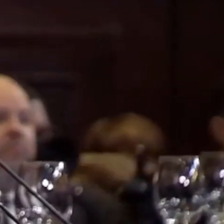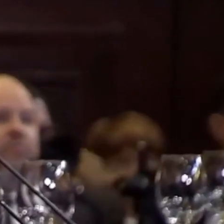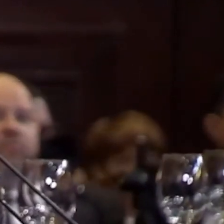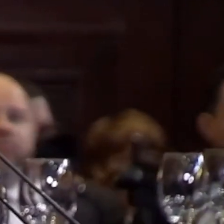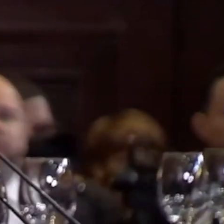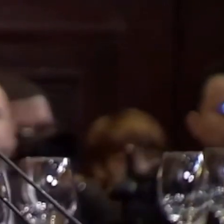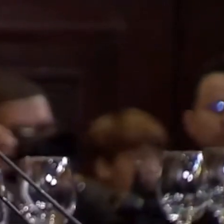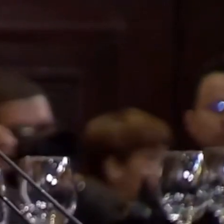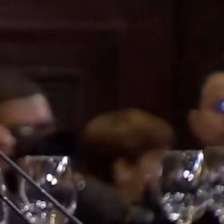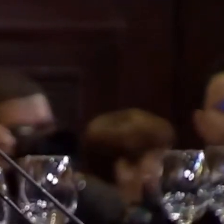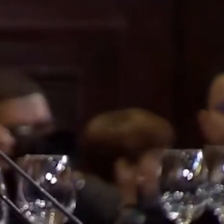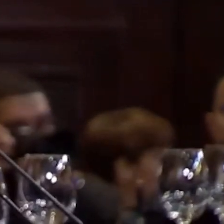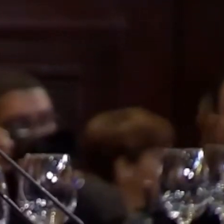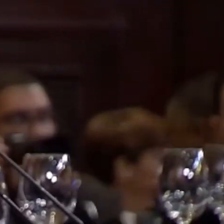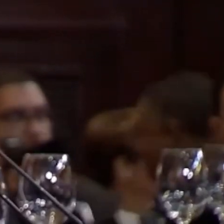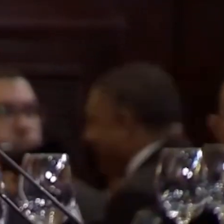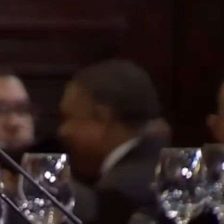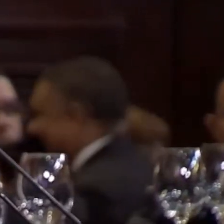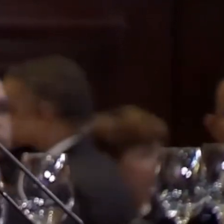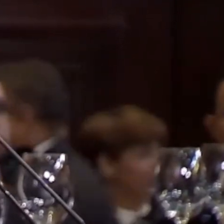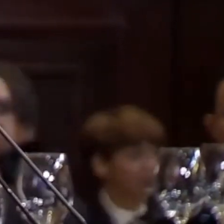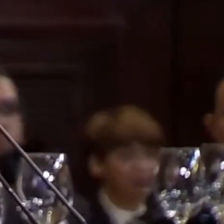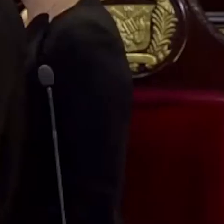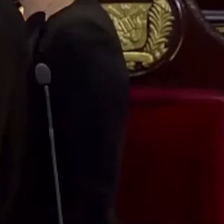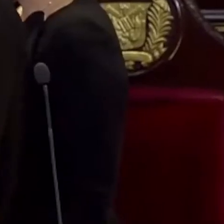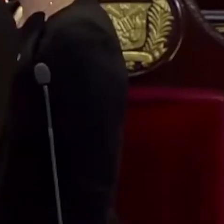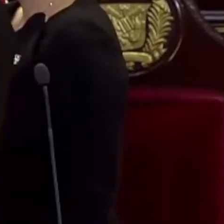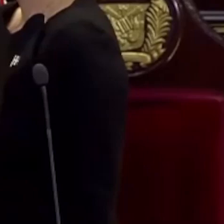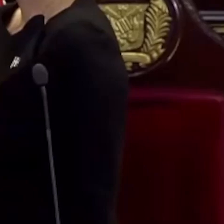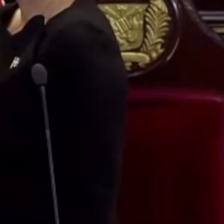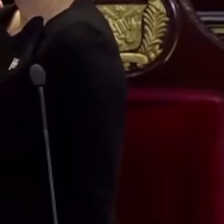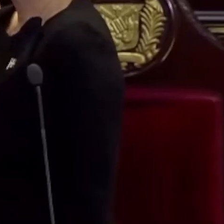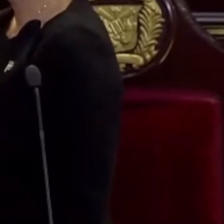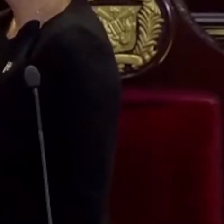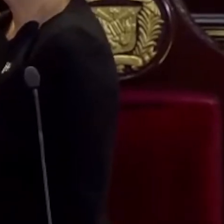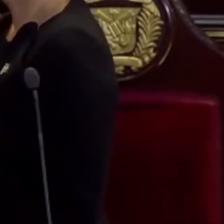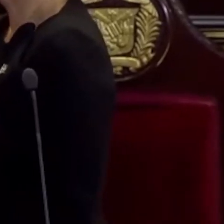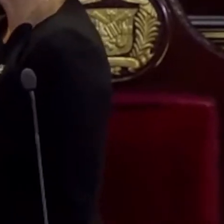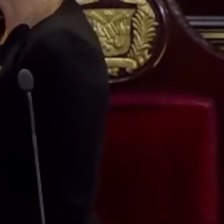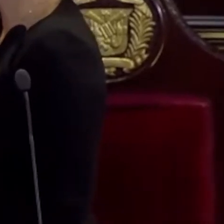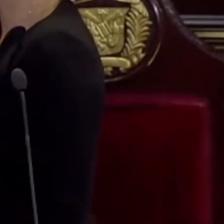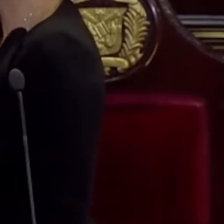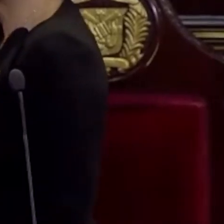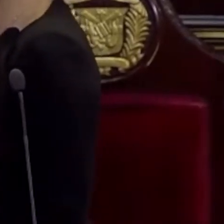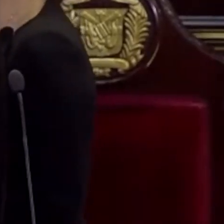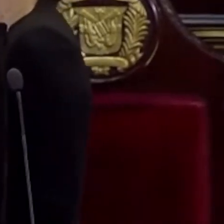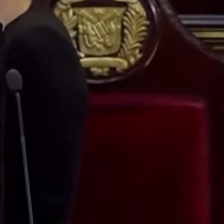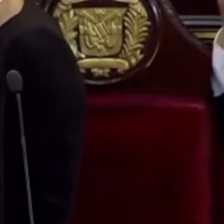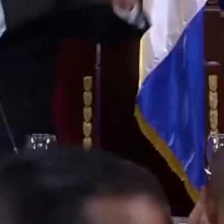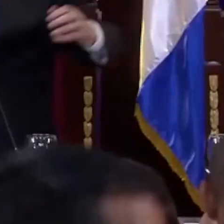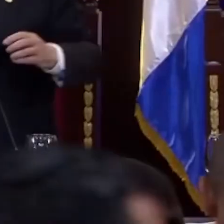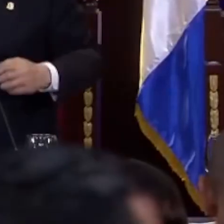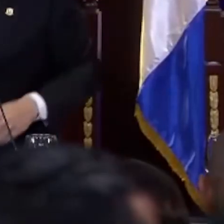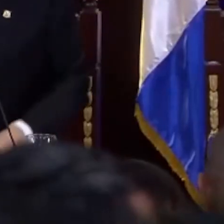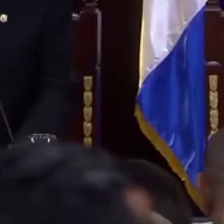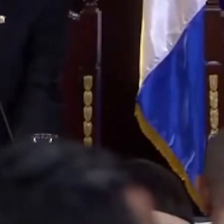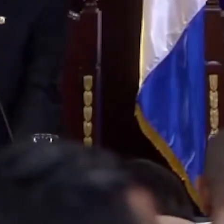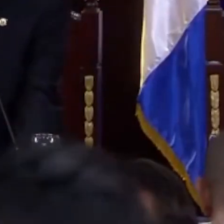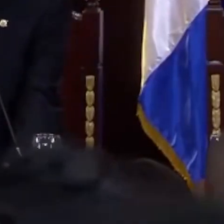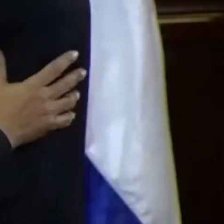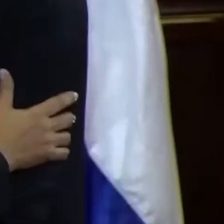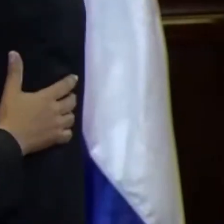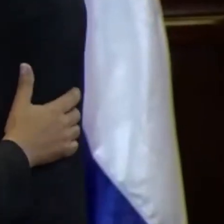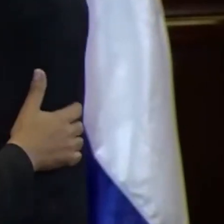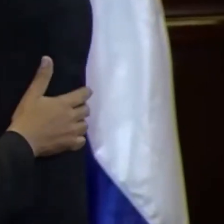año 2022. Que pasen todos muy buenas tardes. Muchas gracias.